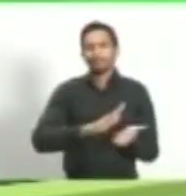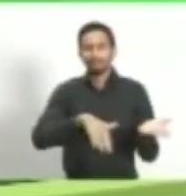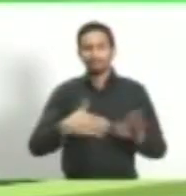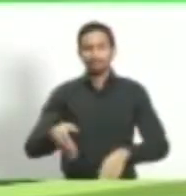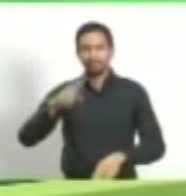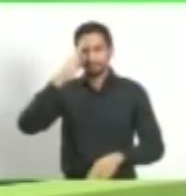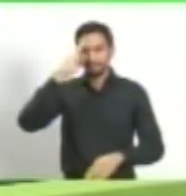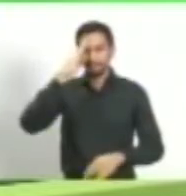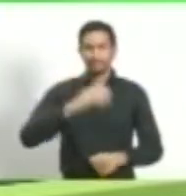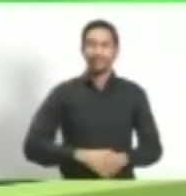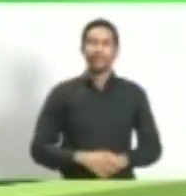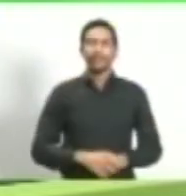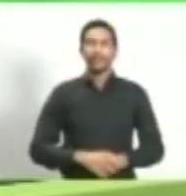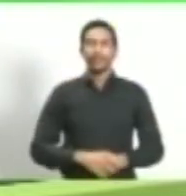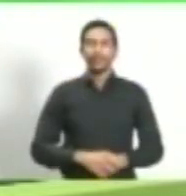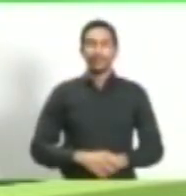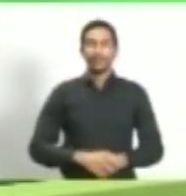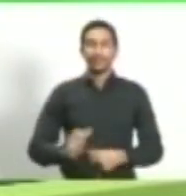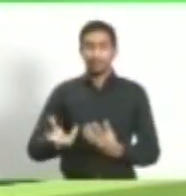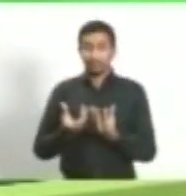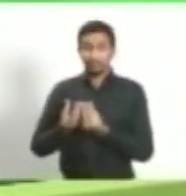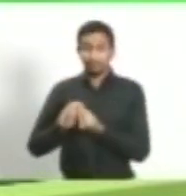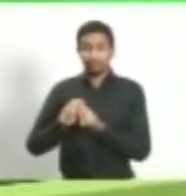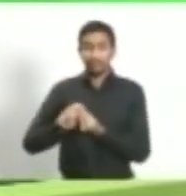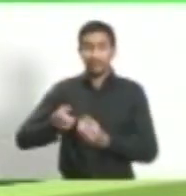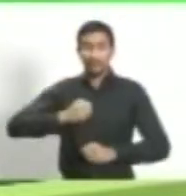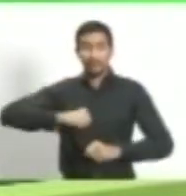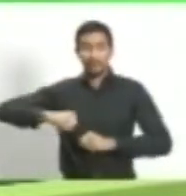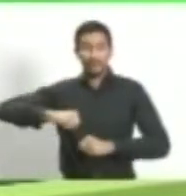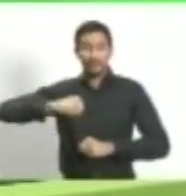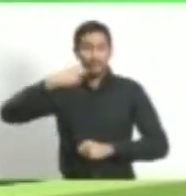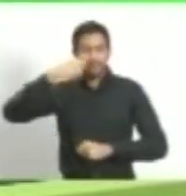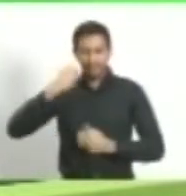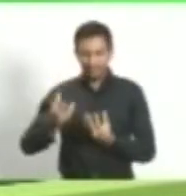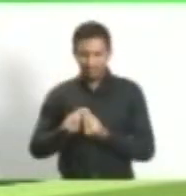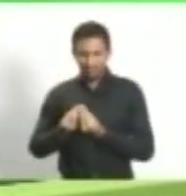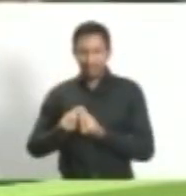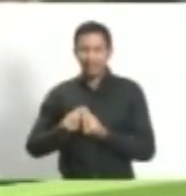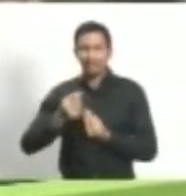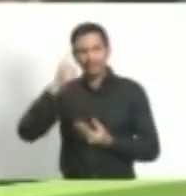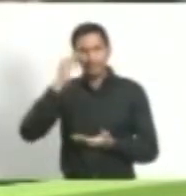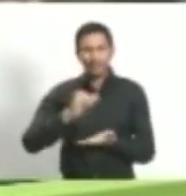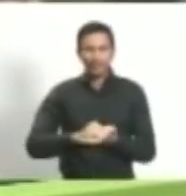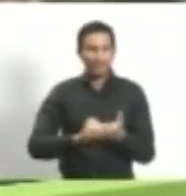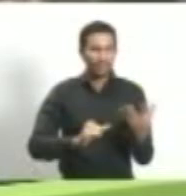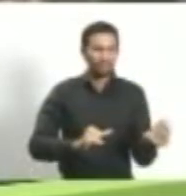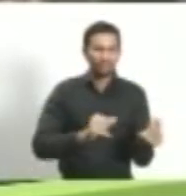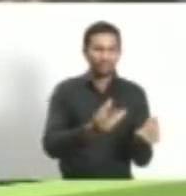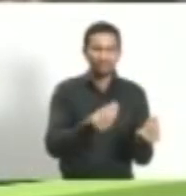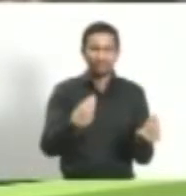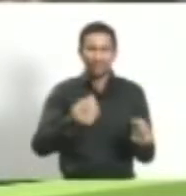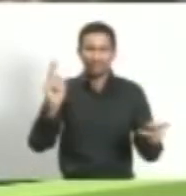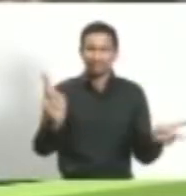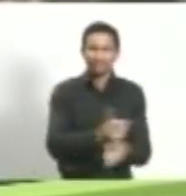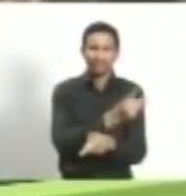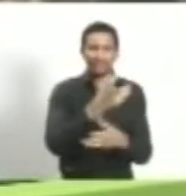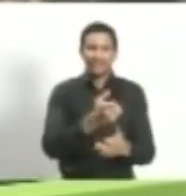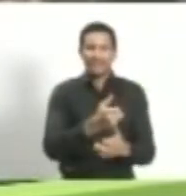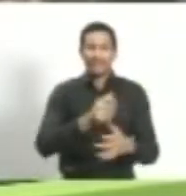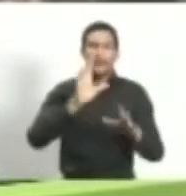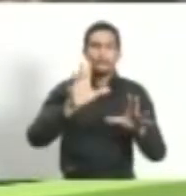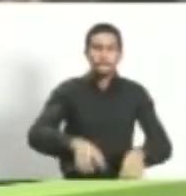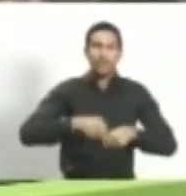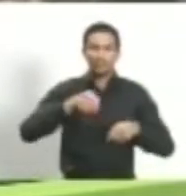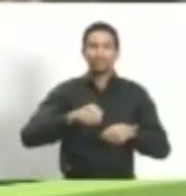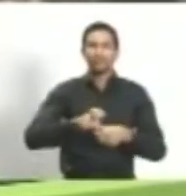de derechos humanos ratifican su denuncia de la existencia de un plan de bandas criminales de apoderarse de la ciudad de Barranquilla a través de